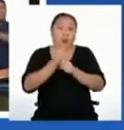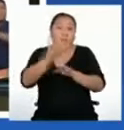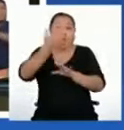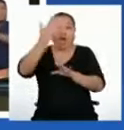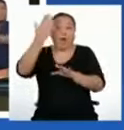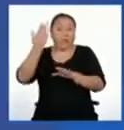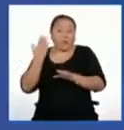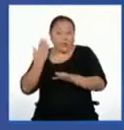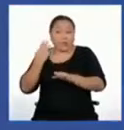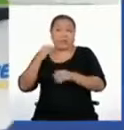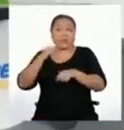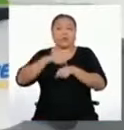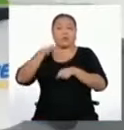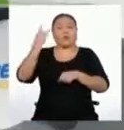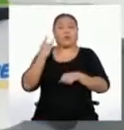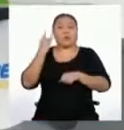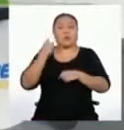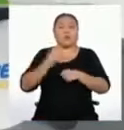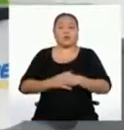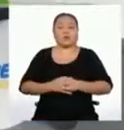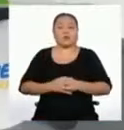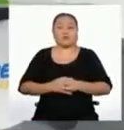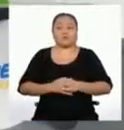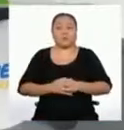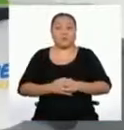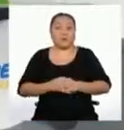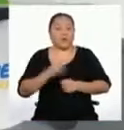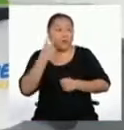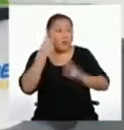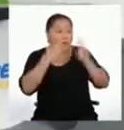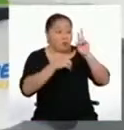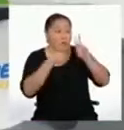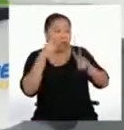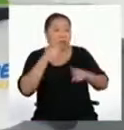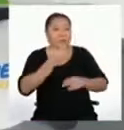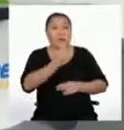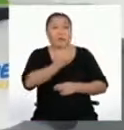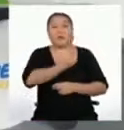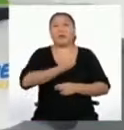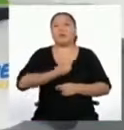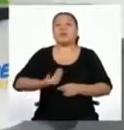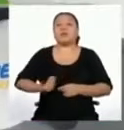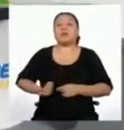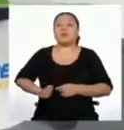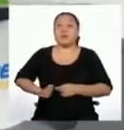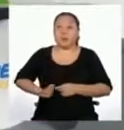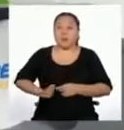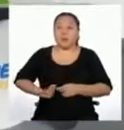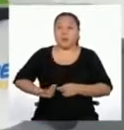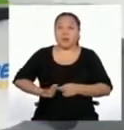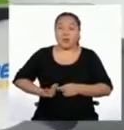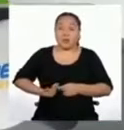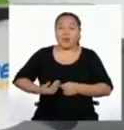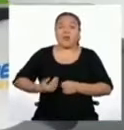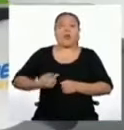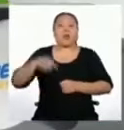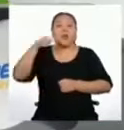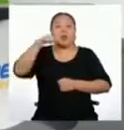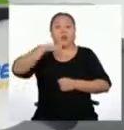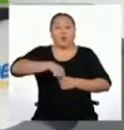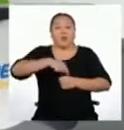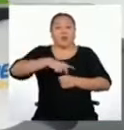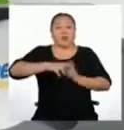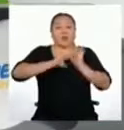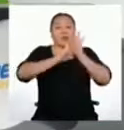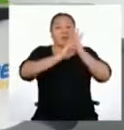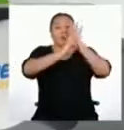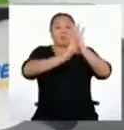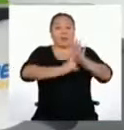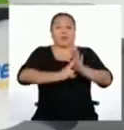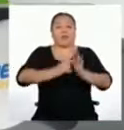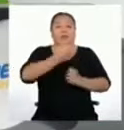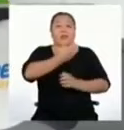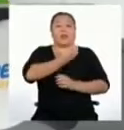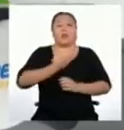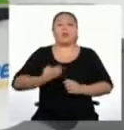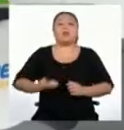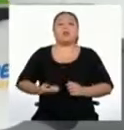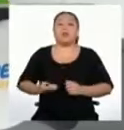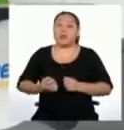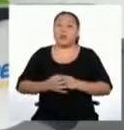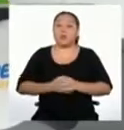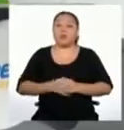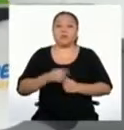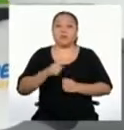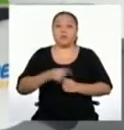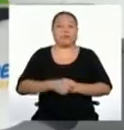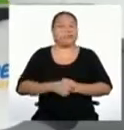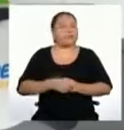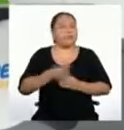estado de emergencia. Como pudimos ver, el presidente de la República, cabeza del Poder Ejecutivo y representante del Estado, tuvo que